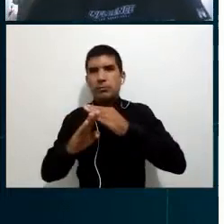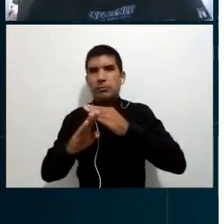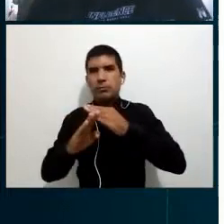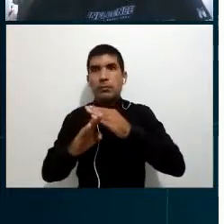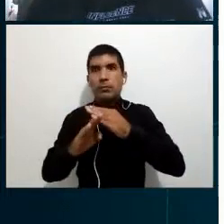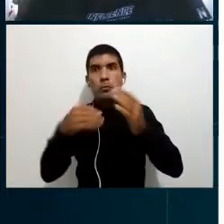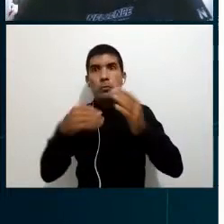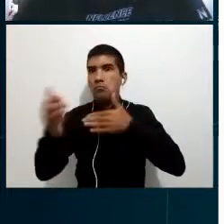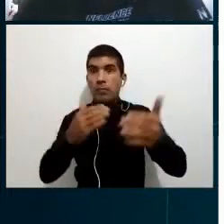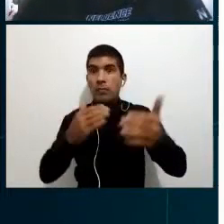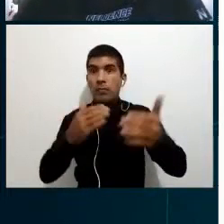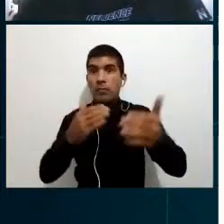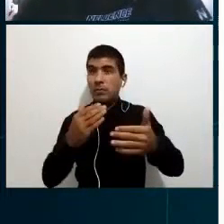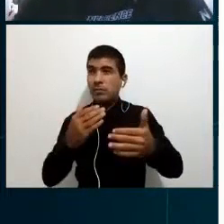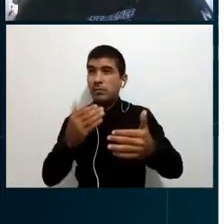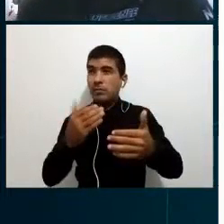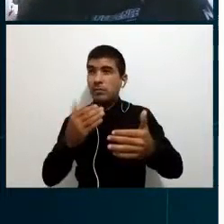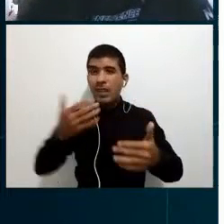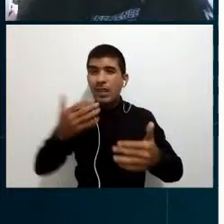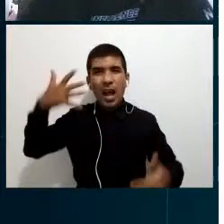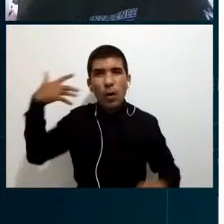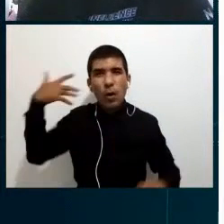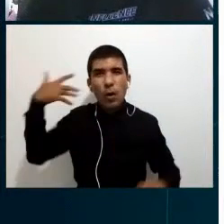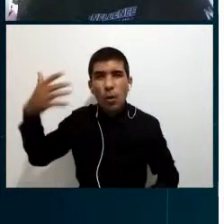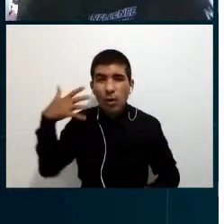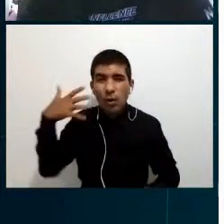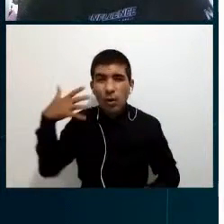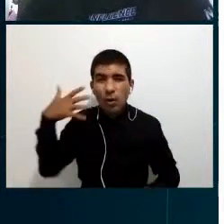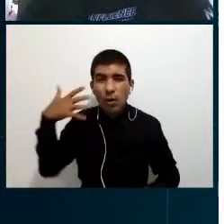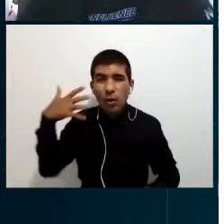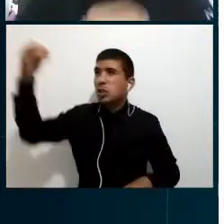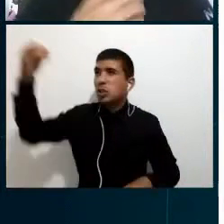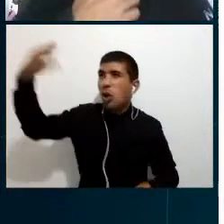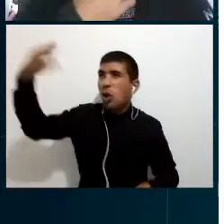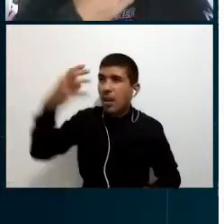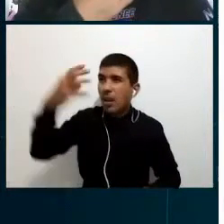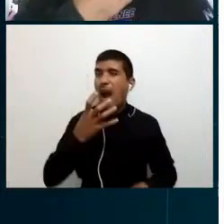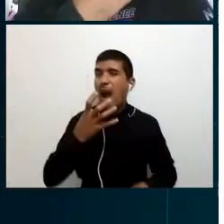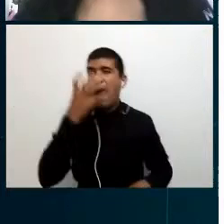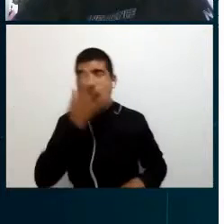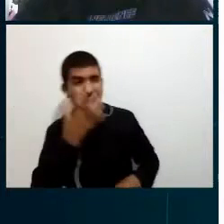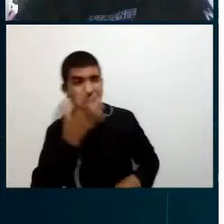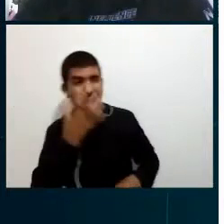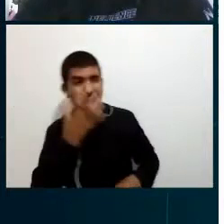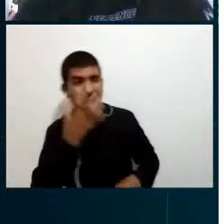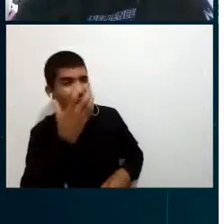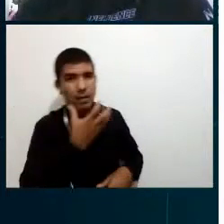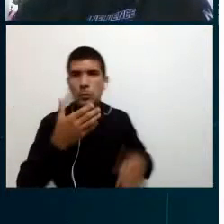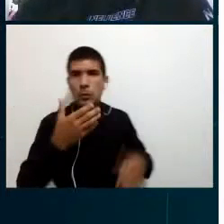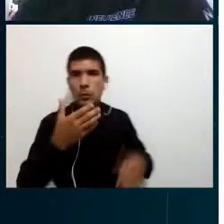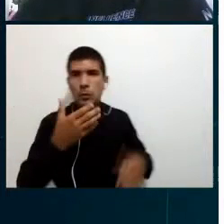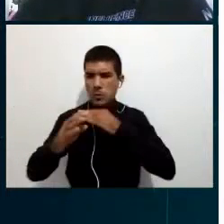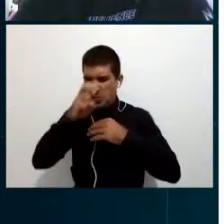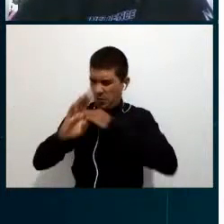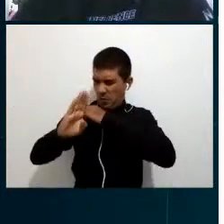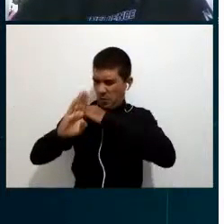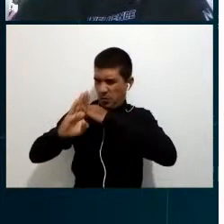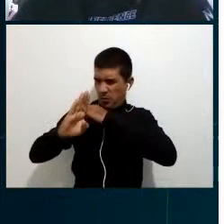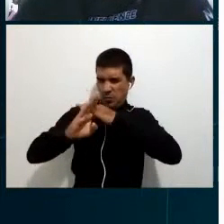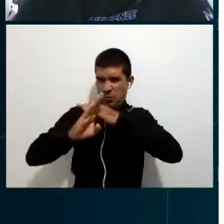y desarrolla un proceso de licuefacción. Cabe resaltar que el punto más apreciable en